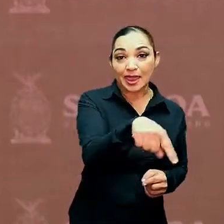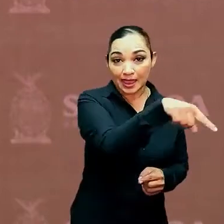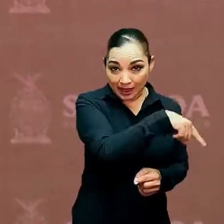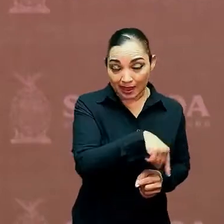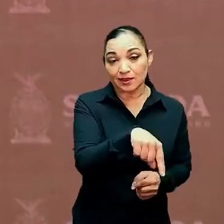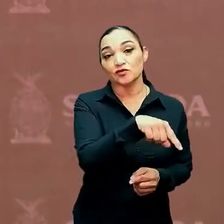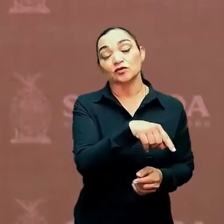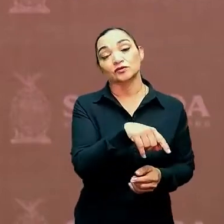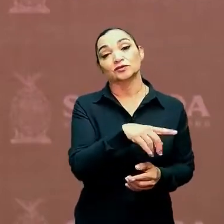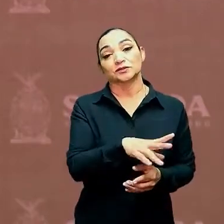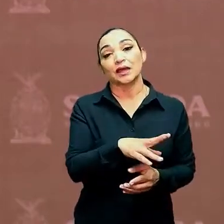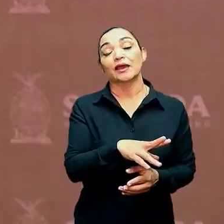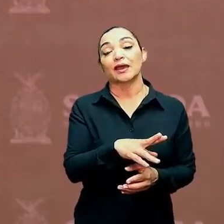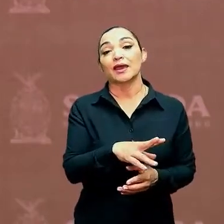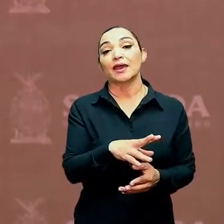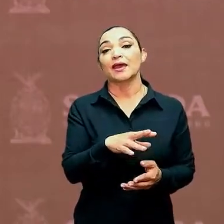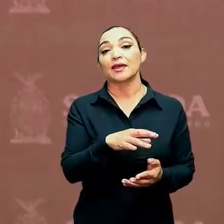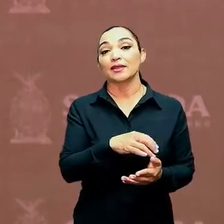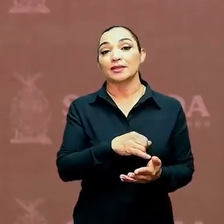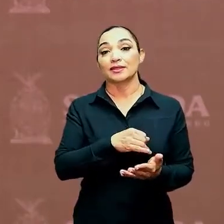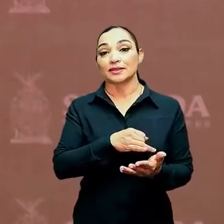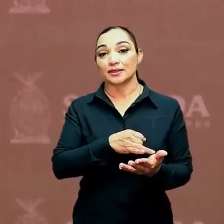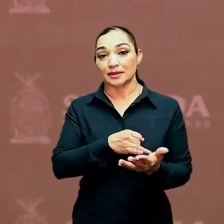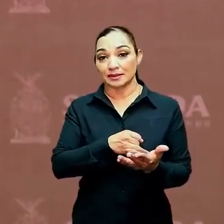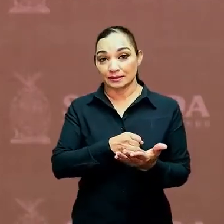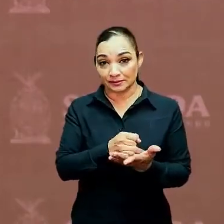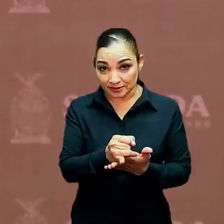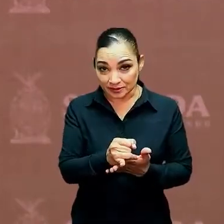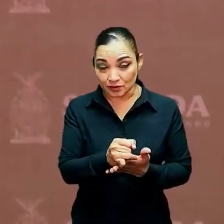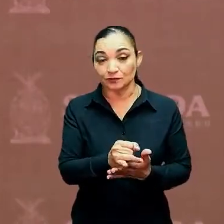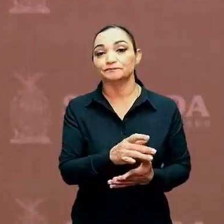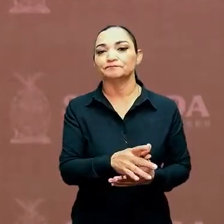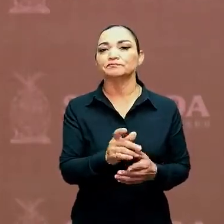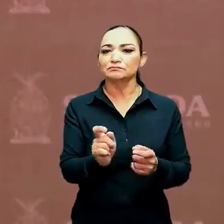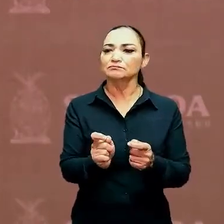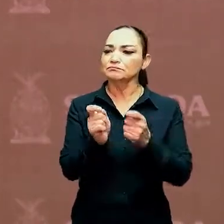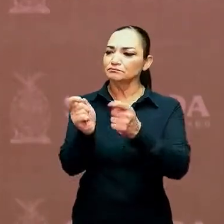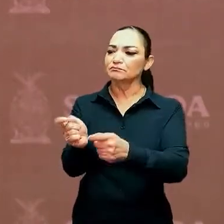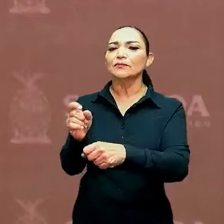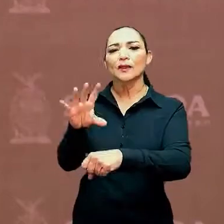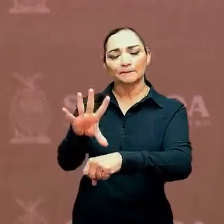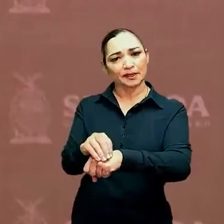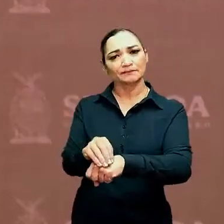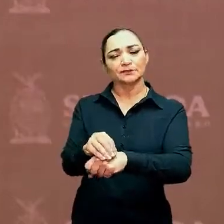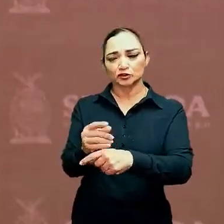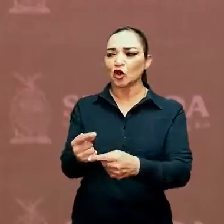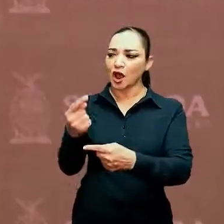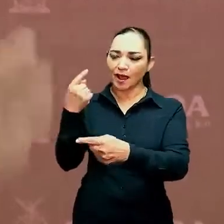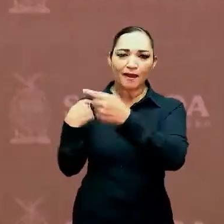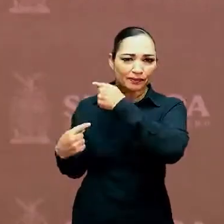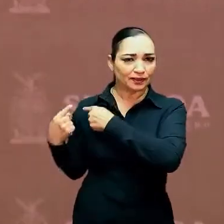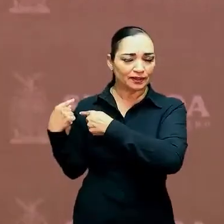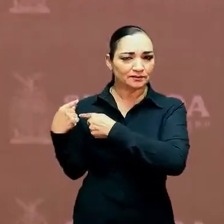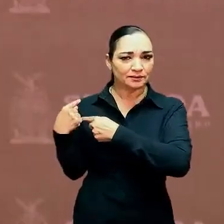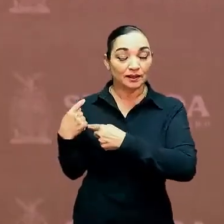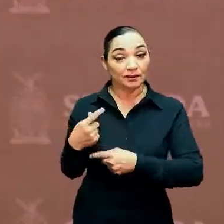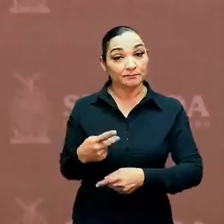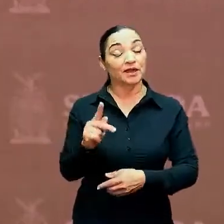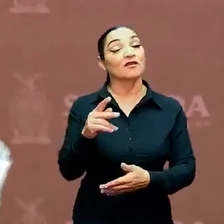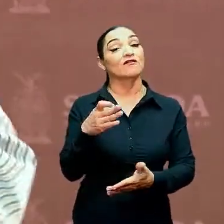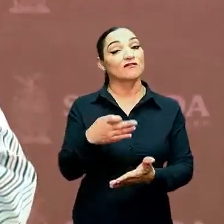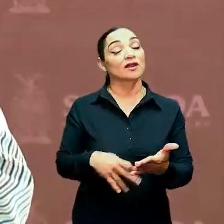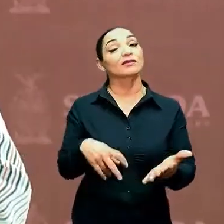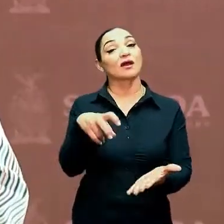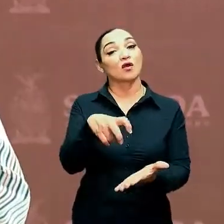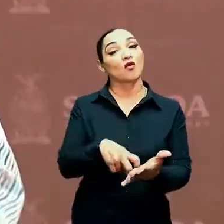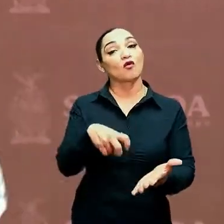correspondientes. Y son los que dieron el comodato en su momento y no lo corrigieron o no se ha